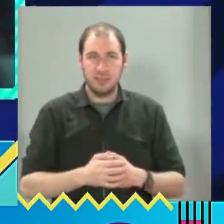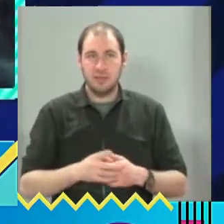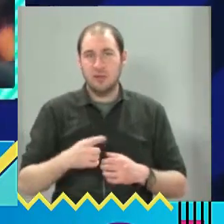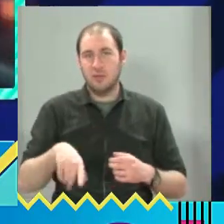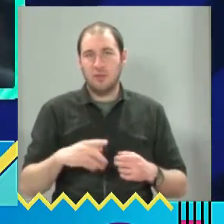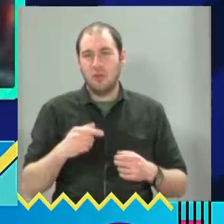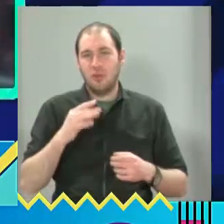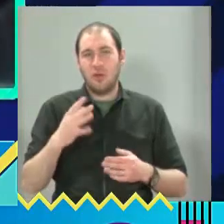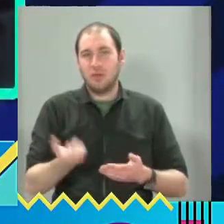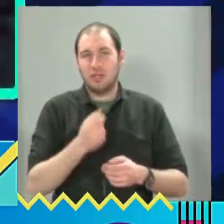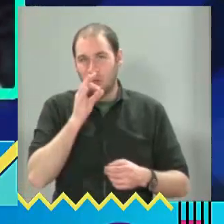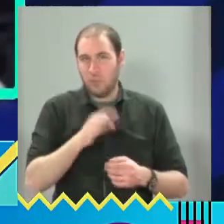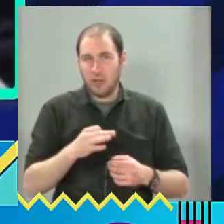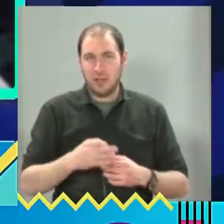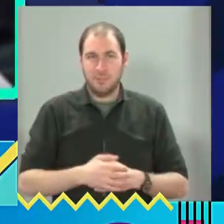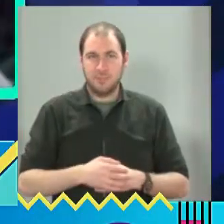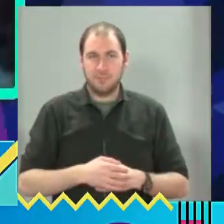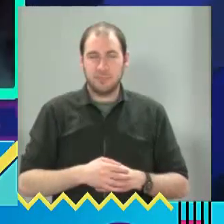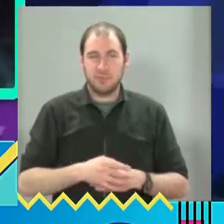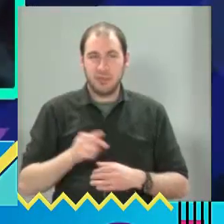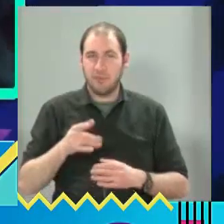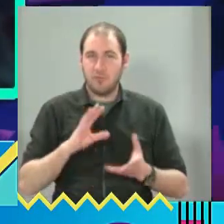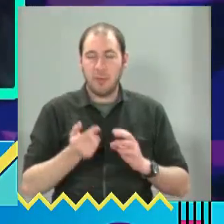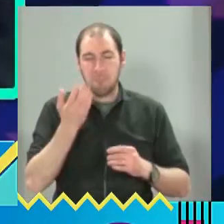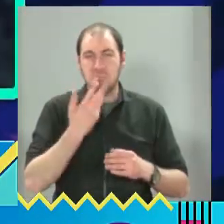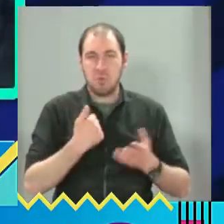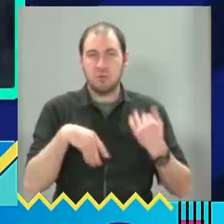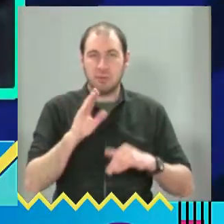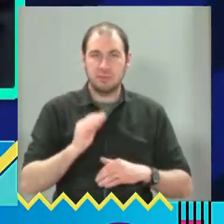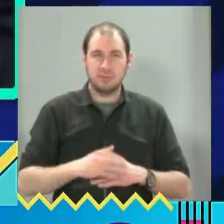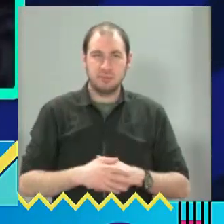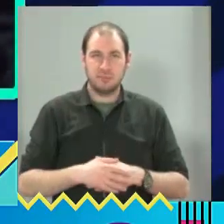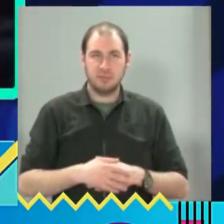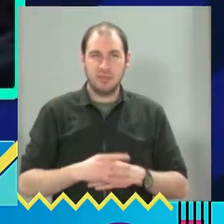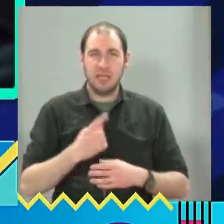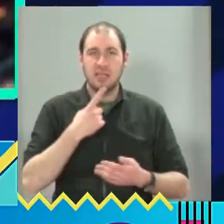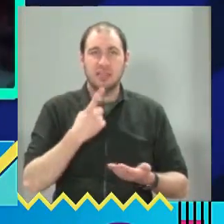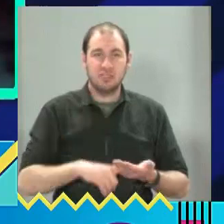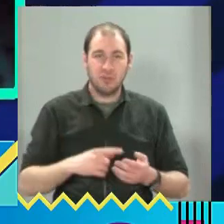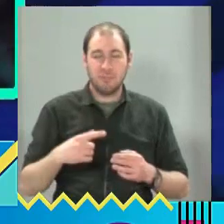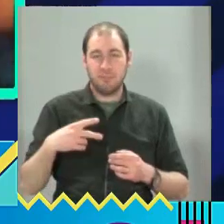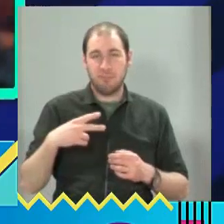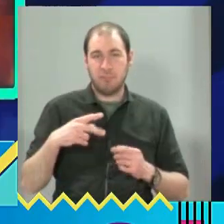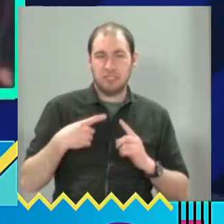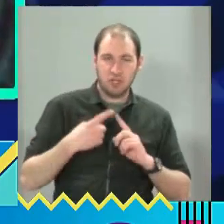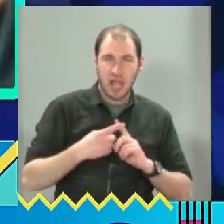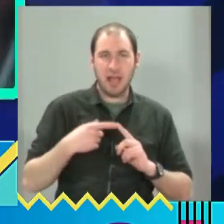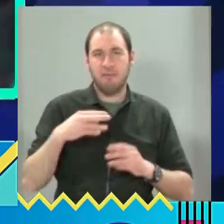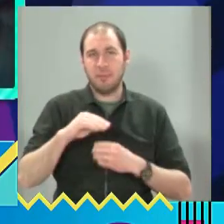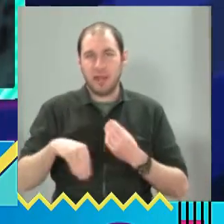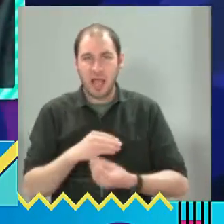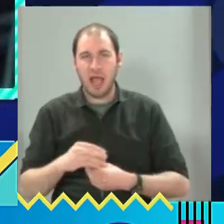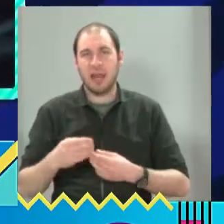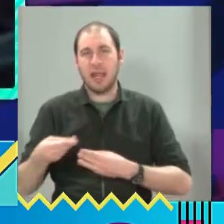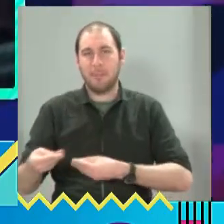podemos nunca llegar, sino que trata de ser lo más satisfactorio posible, desde una decisión personal, familiar, a